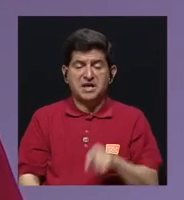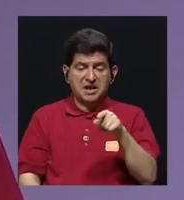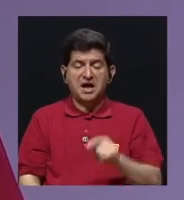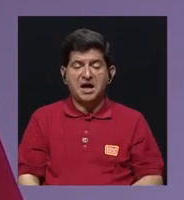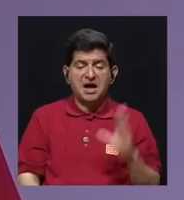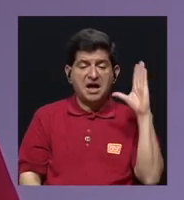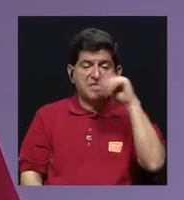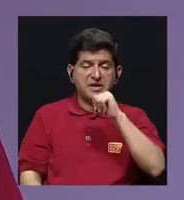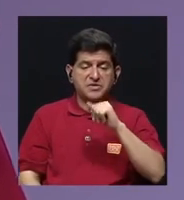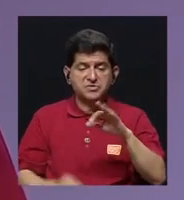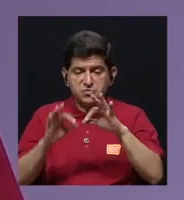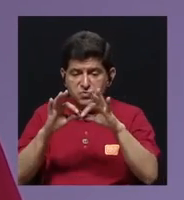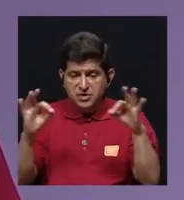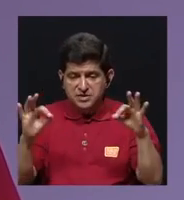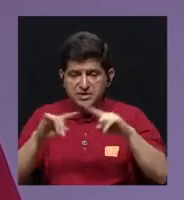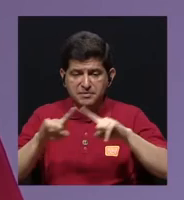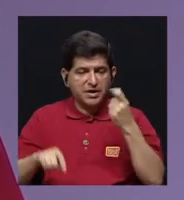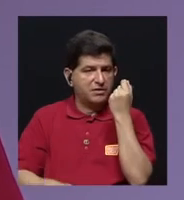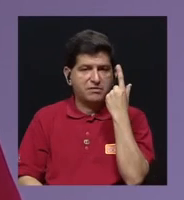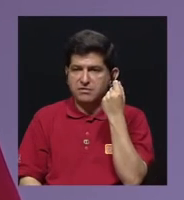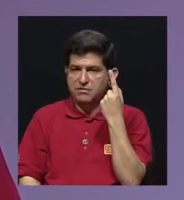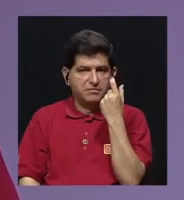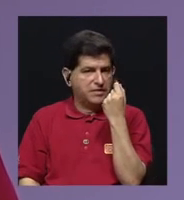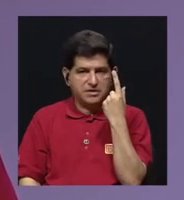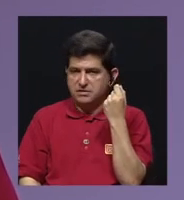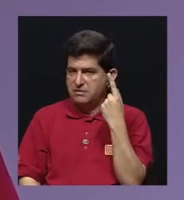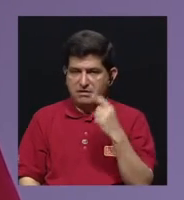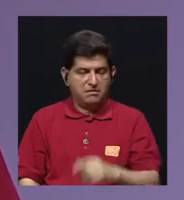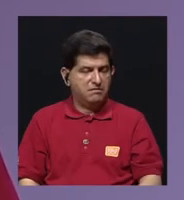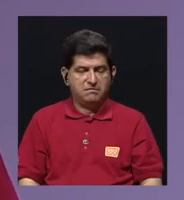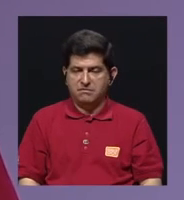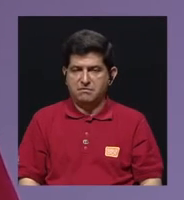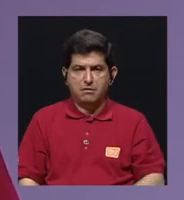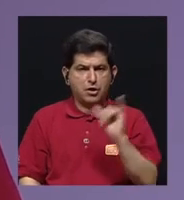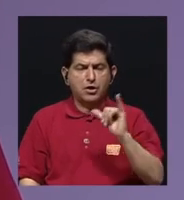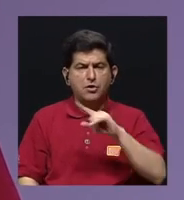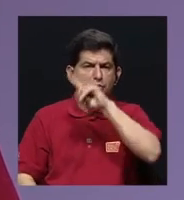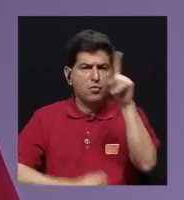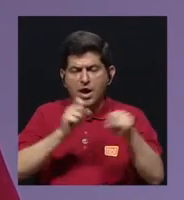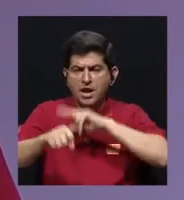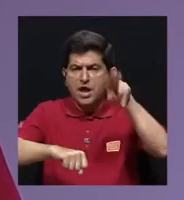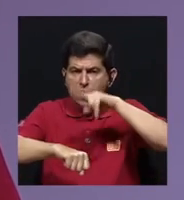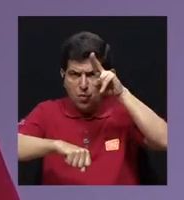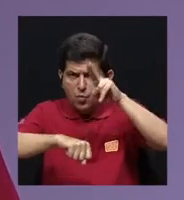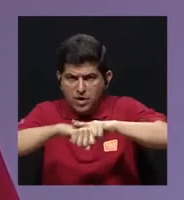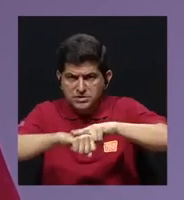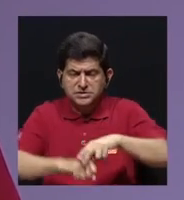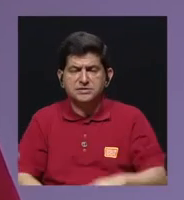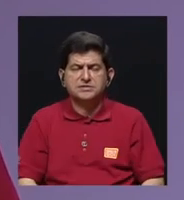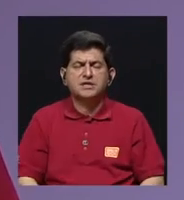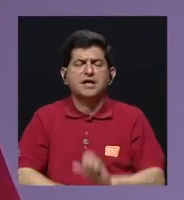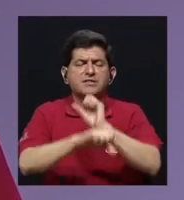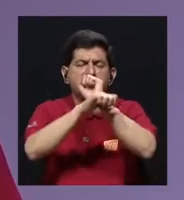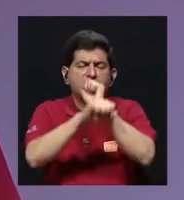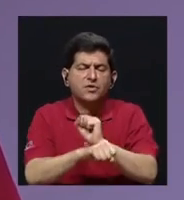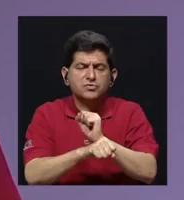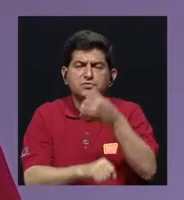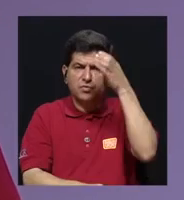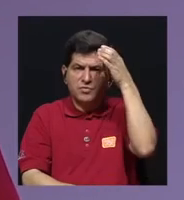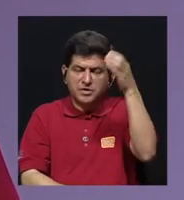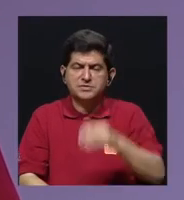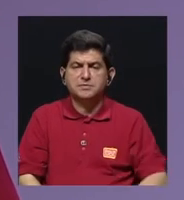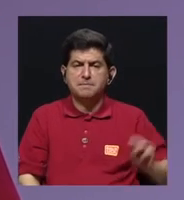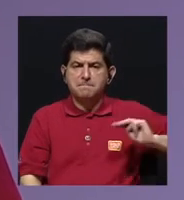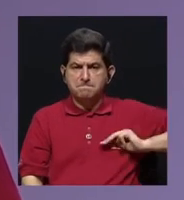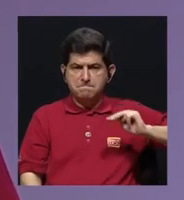pero no a comprender el texto. Y tenemos también la Encuesta Nacional de Hábitos y Prácticas Culturales, hecha por el